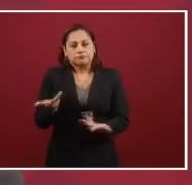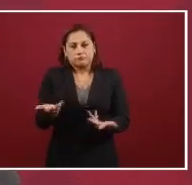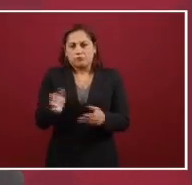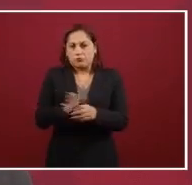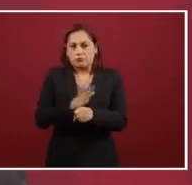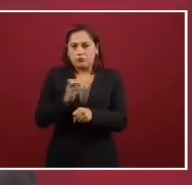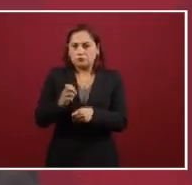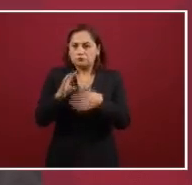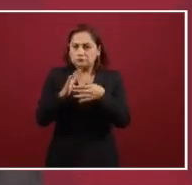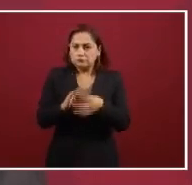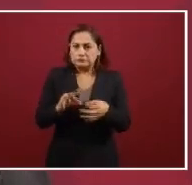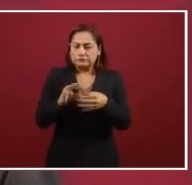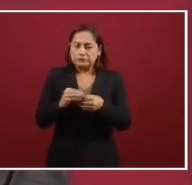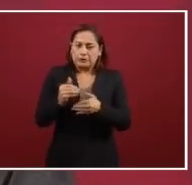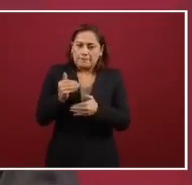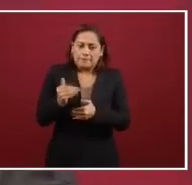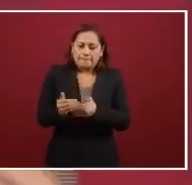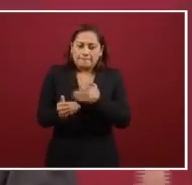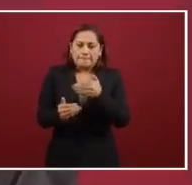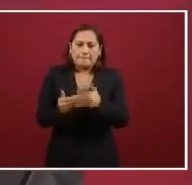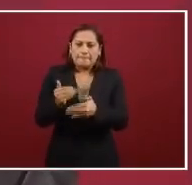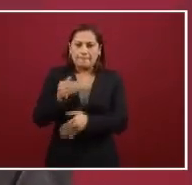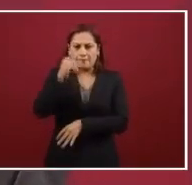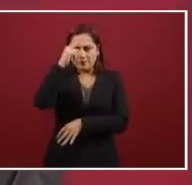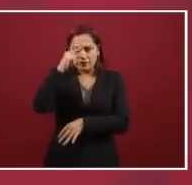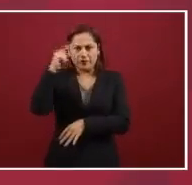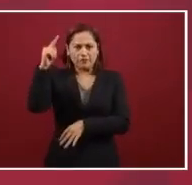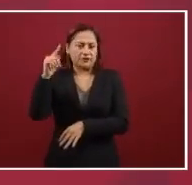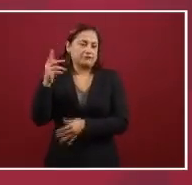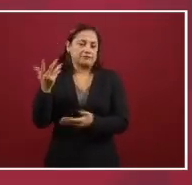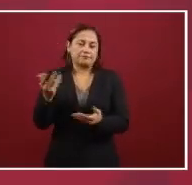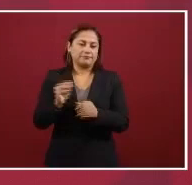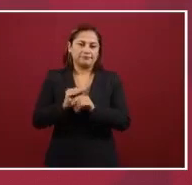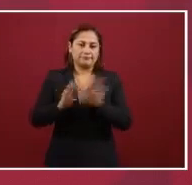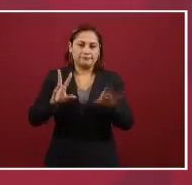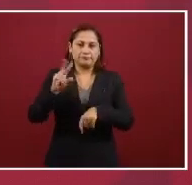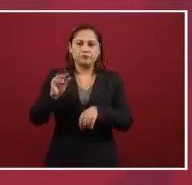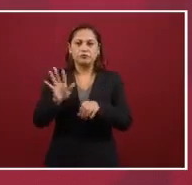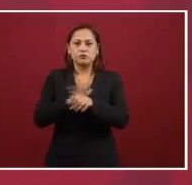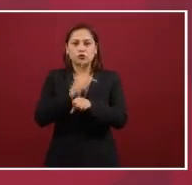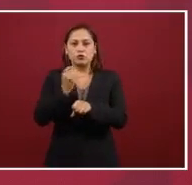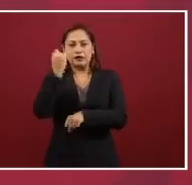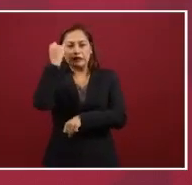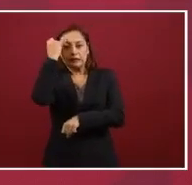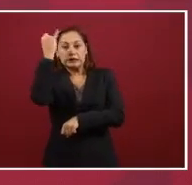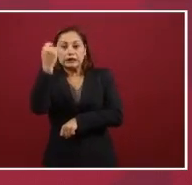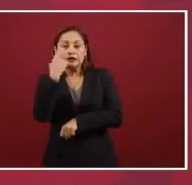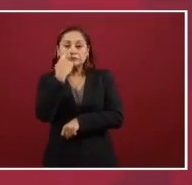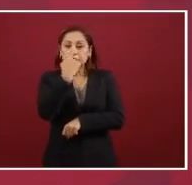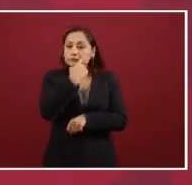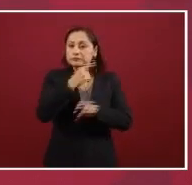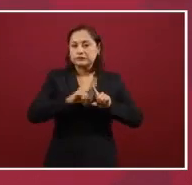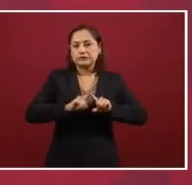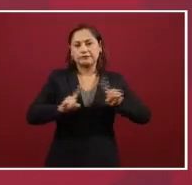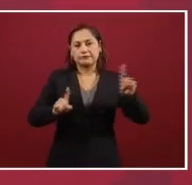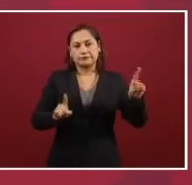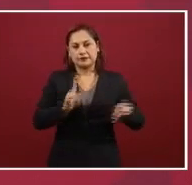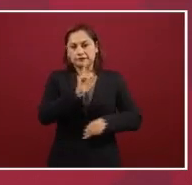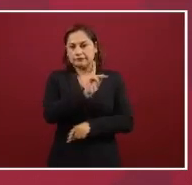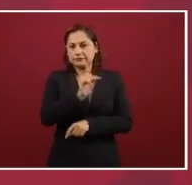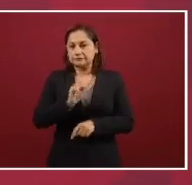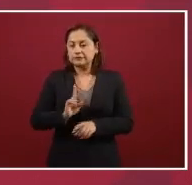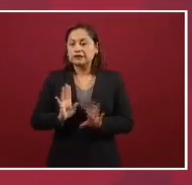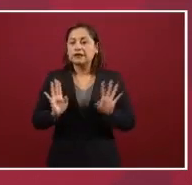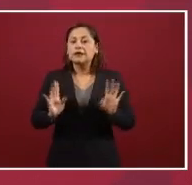pues no es sencillo, porque tenemos ideas distintas, pero vamos avanzando, ya se asumió ese compromiso. Y ahora México